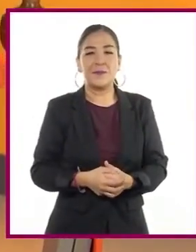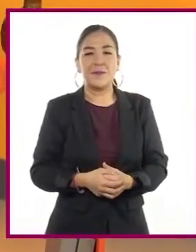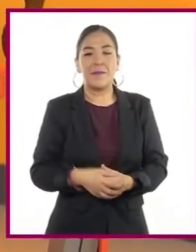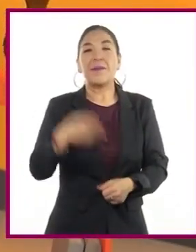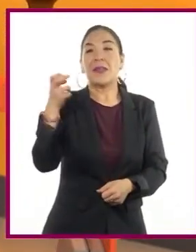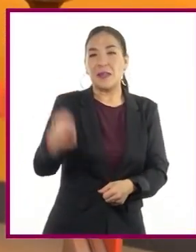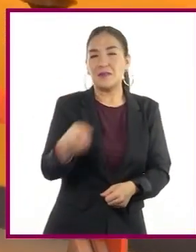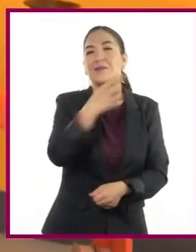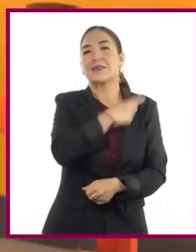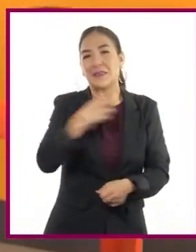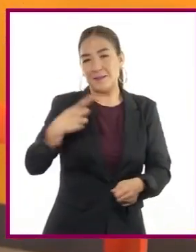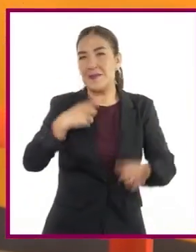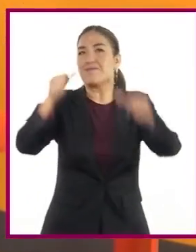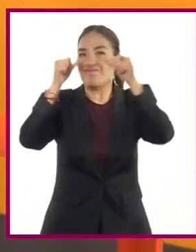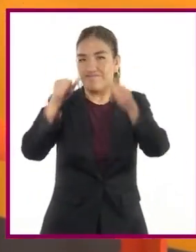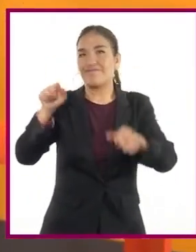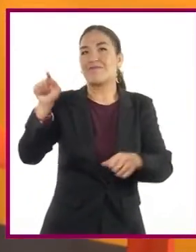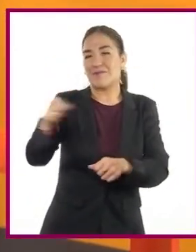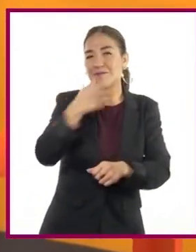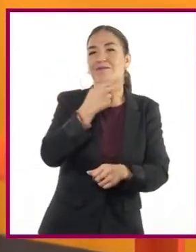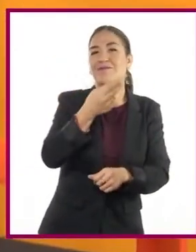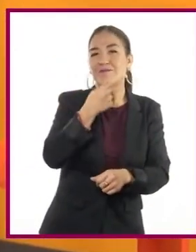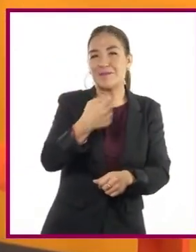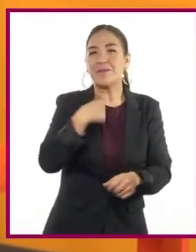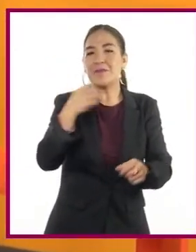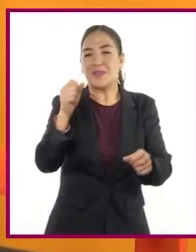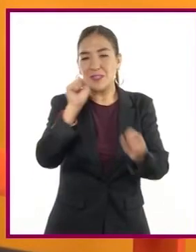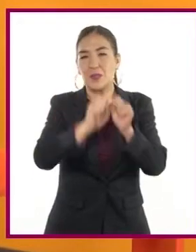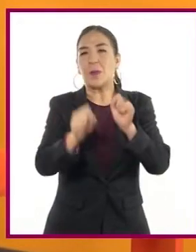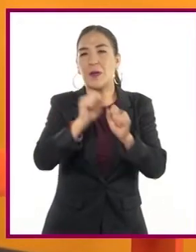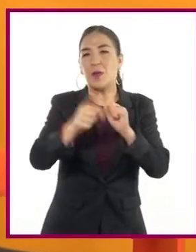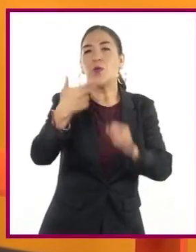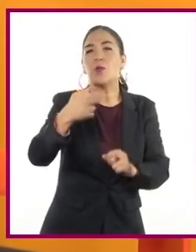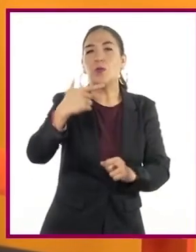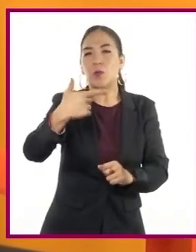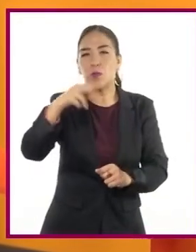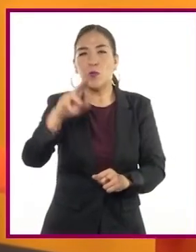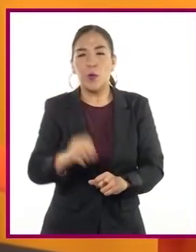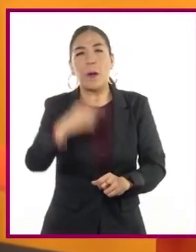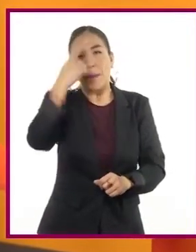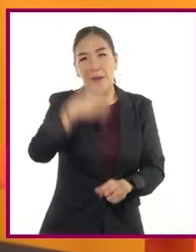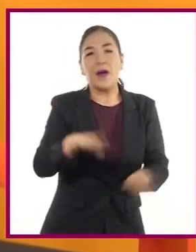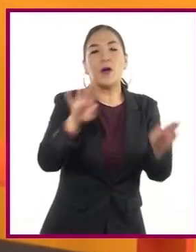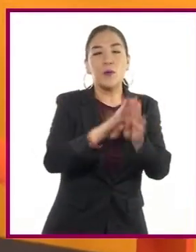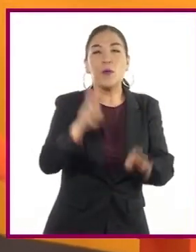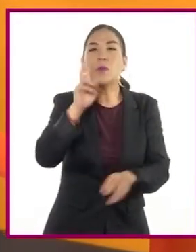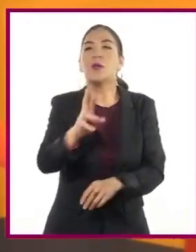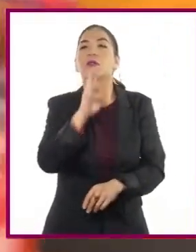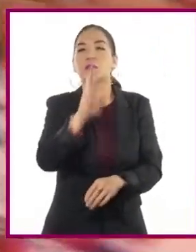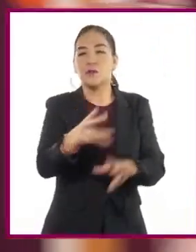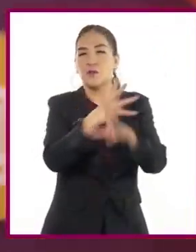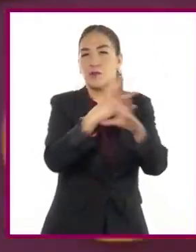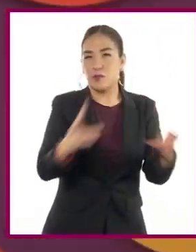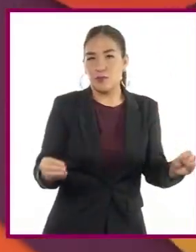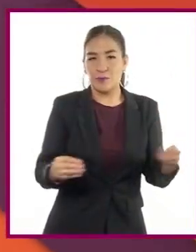Pues esto tendrá que tomarlo en cuenta mi sobrino como parte de los requerimientos de la solución a la que llegue.